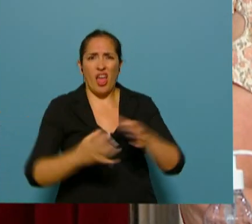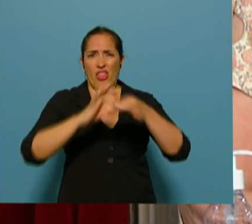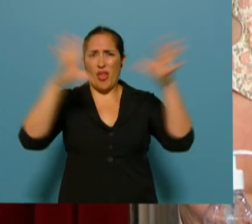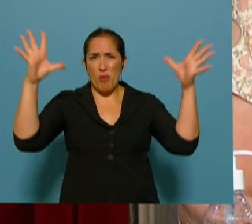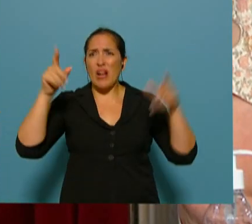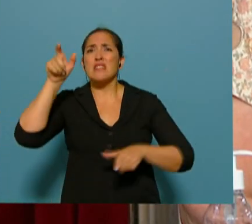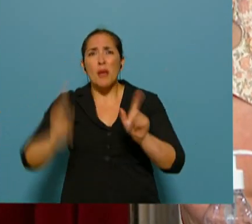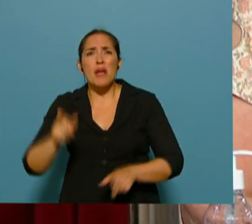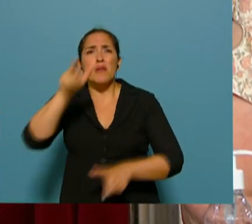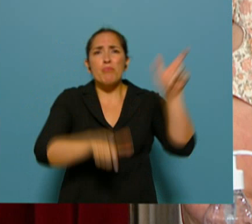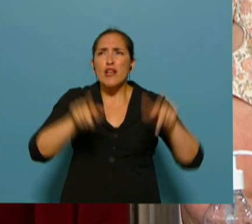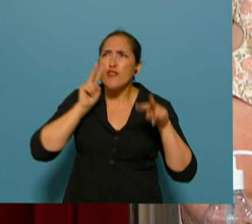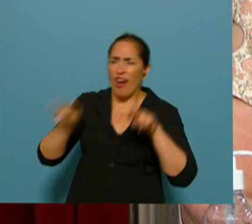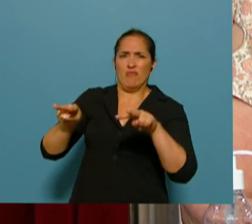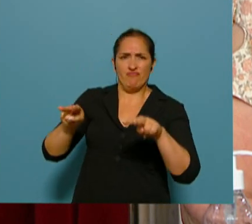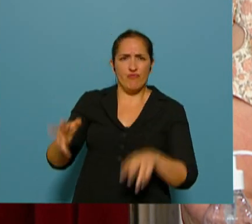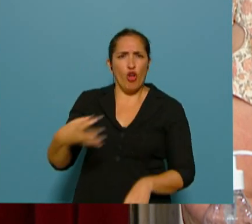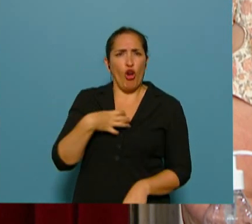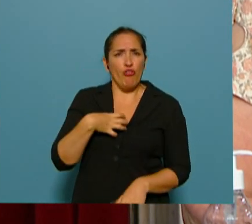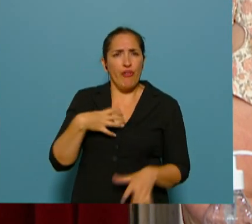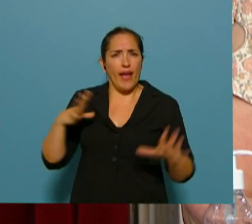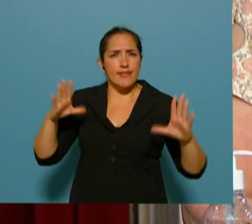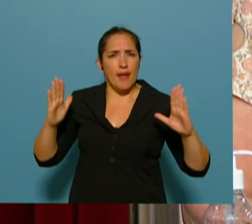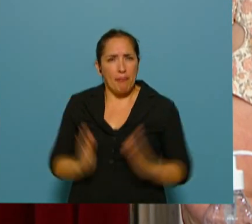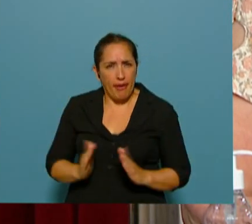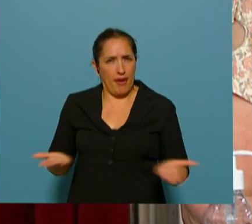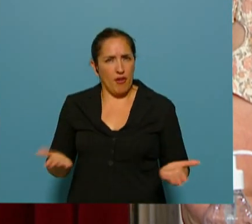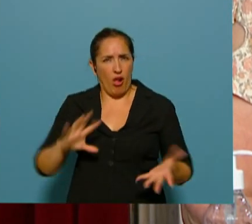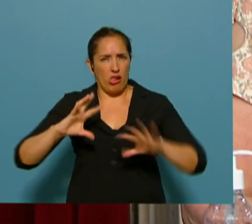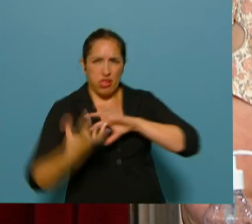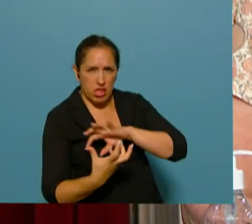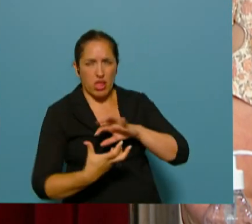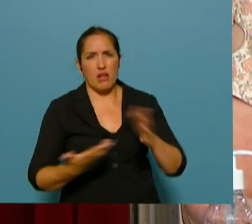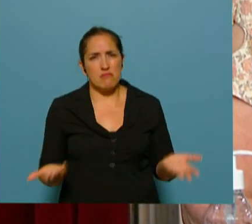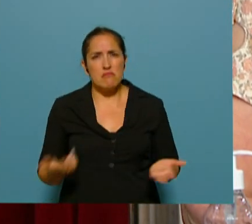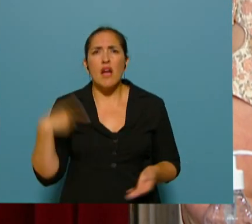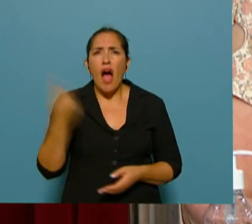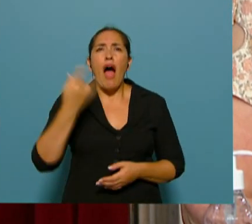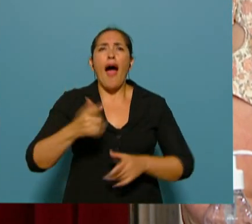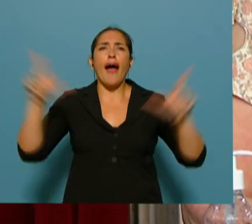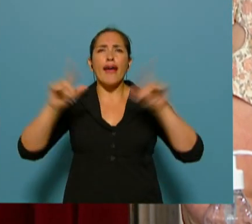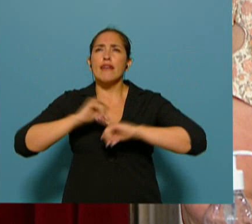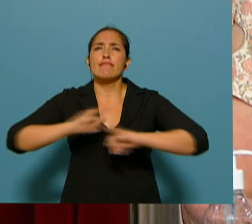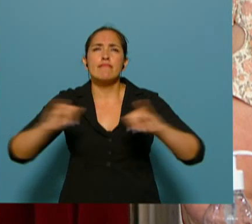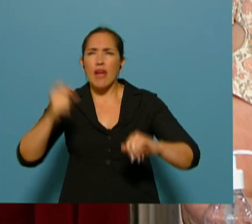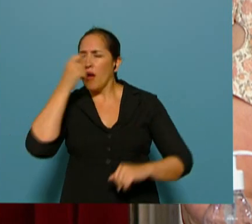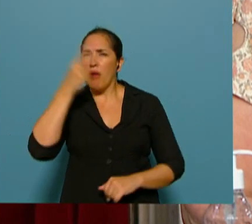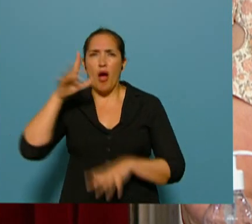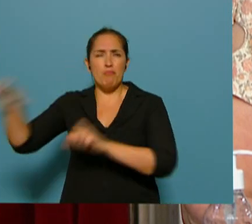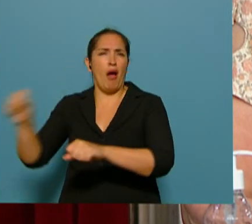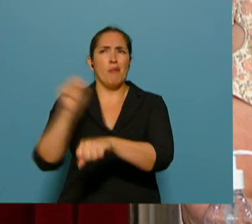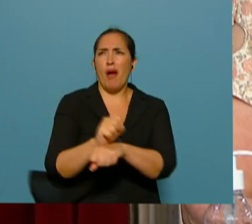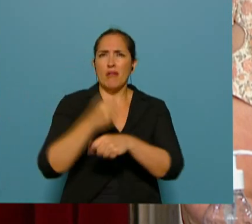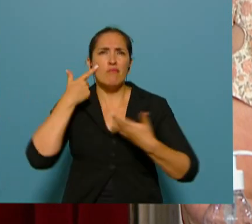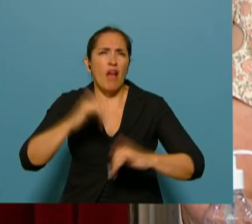y a la confianza ciudadana, porque todo se trastoca. Asistimos a condenas mediáticas instantáneas,